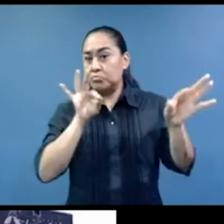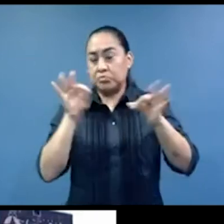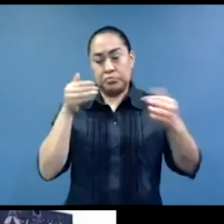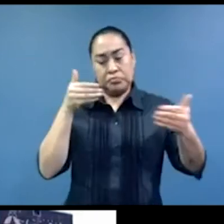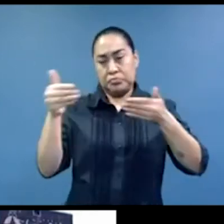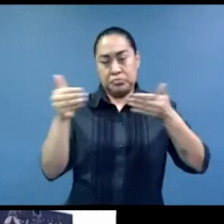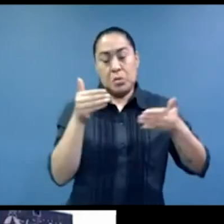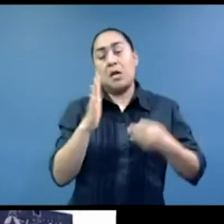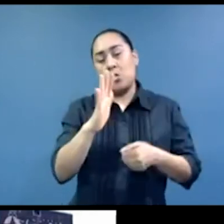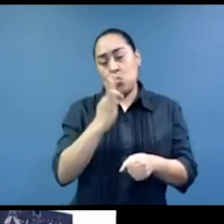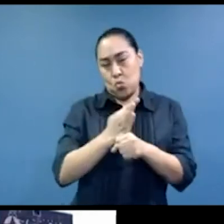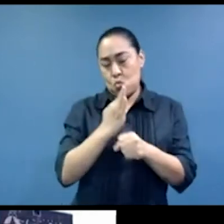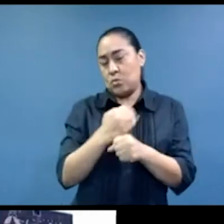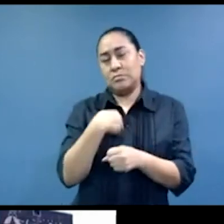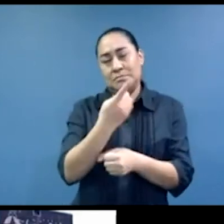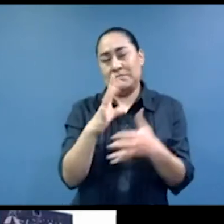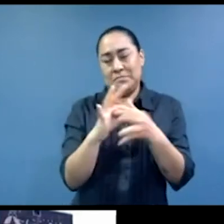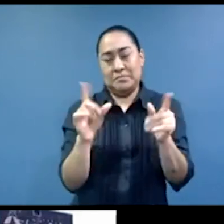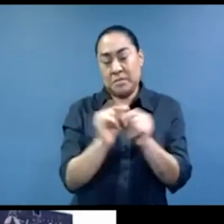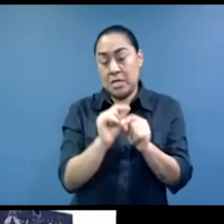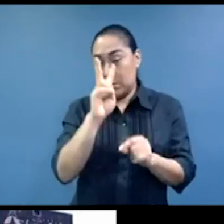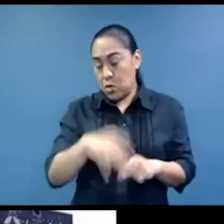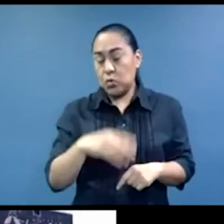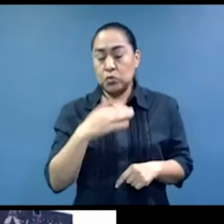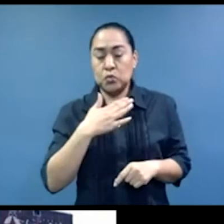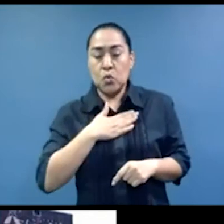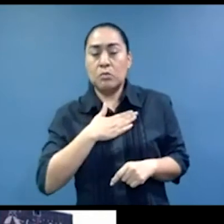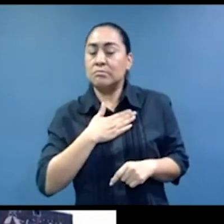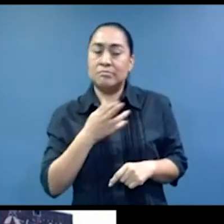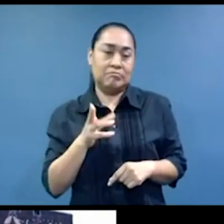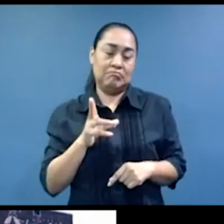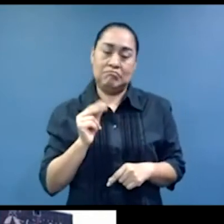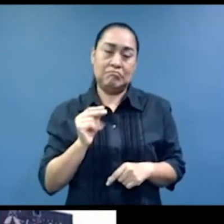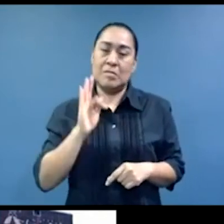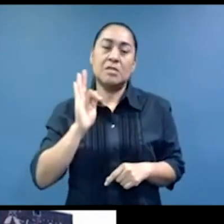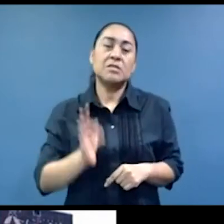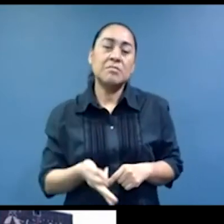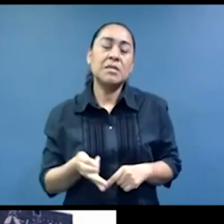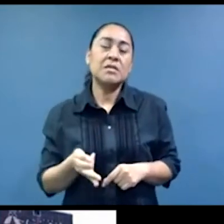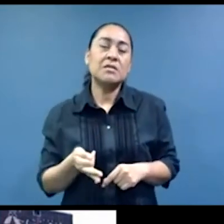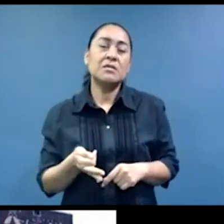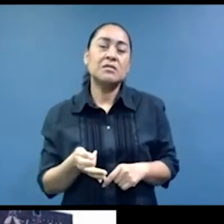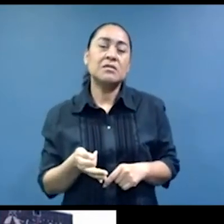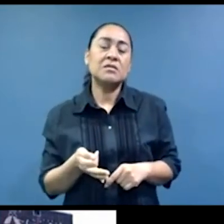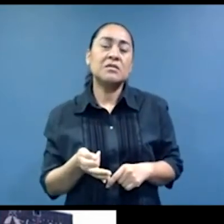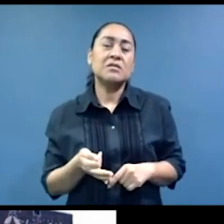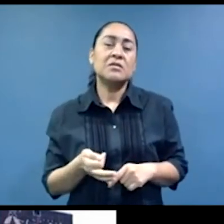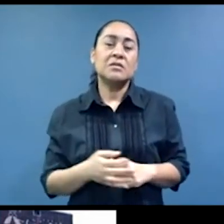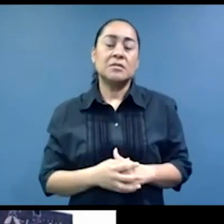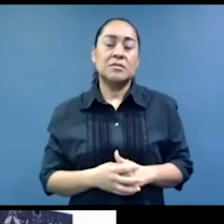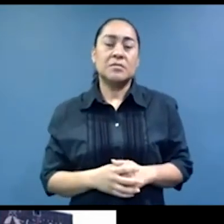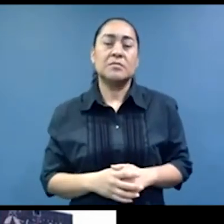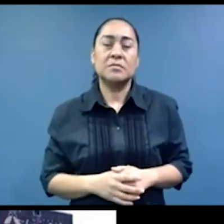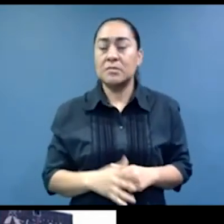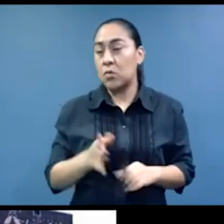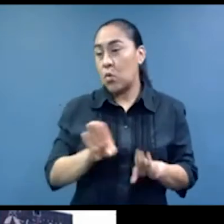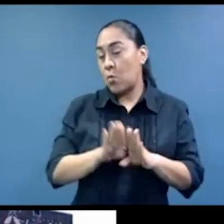sí hago un disclaimer. Yo estoy completamente en contra de que haya una